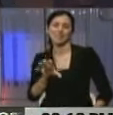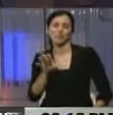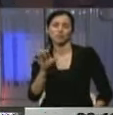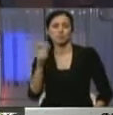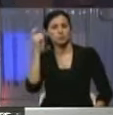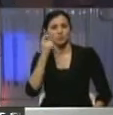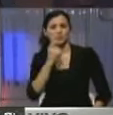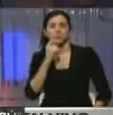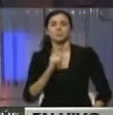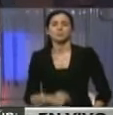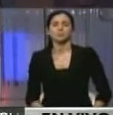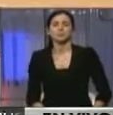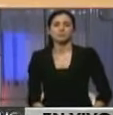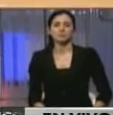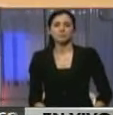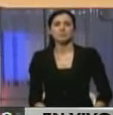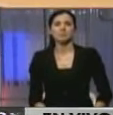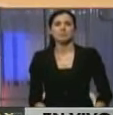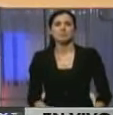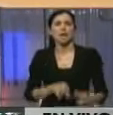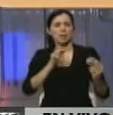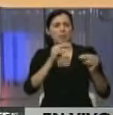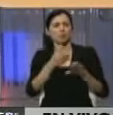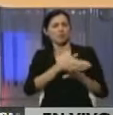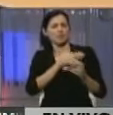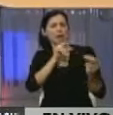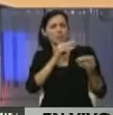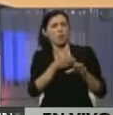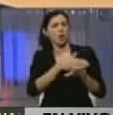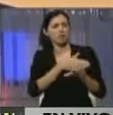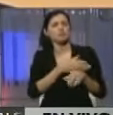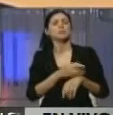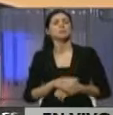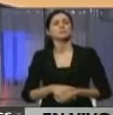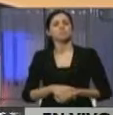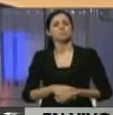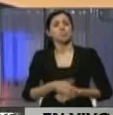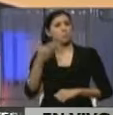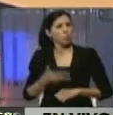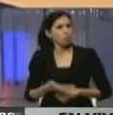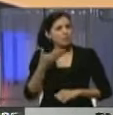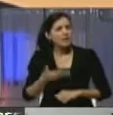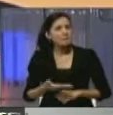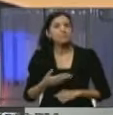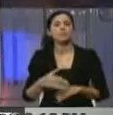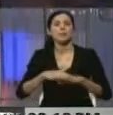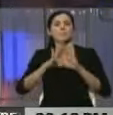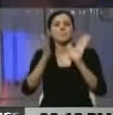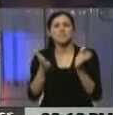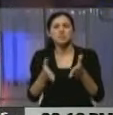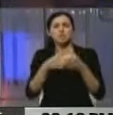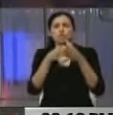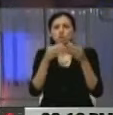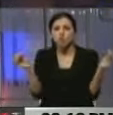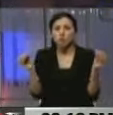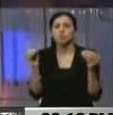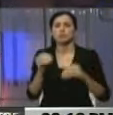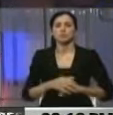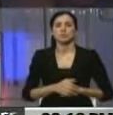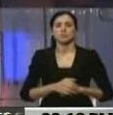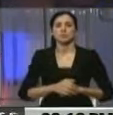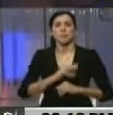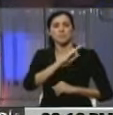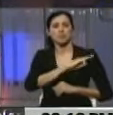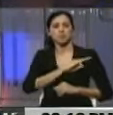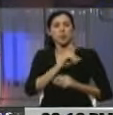Bueno, y fíjense ustedes, estábamos conversando ahora la importancia de que todo el poder, ministro Castro Soteldo, de la gran misión